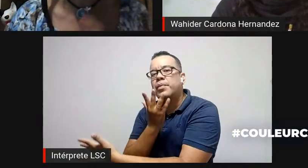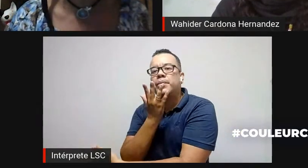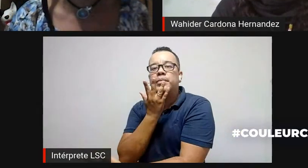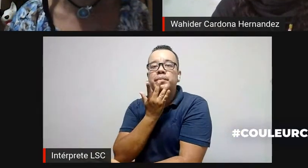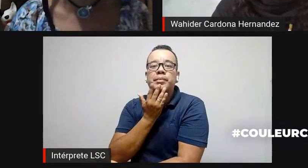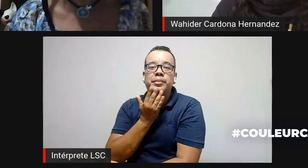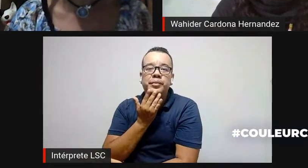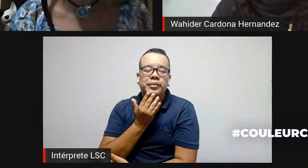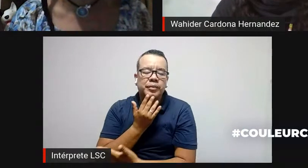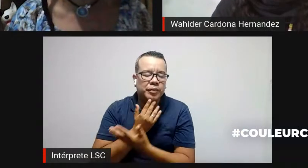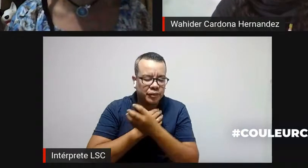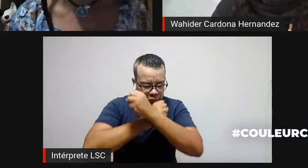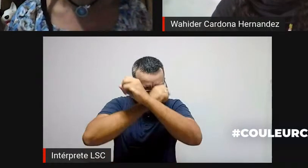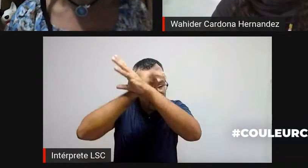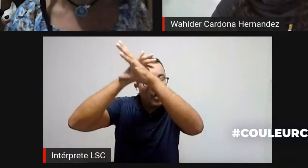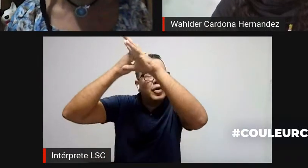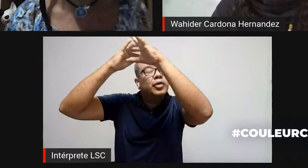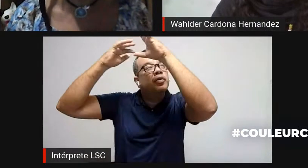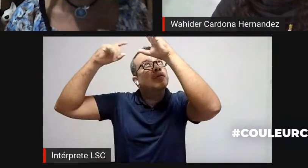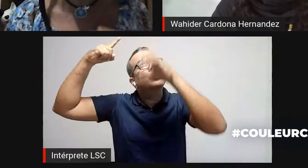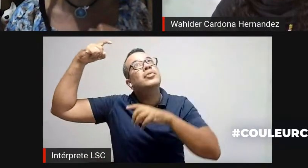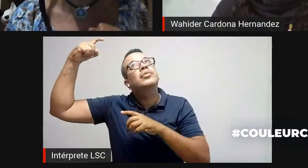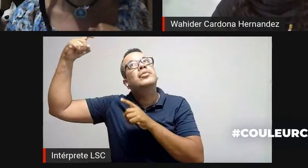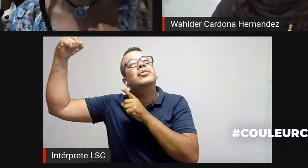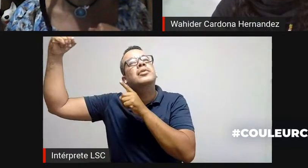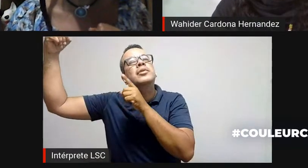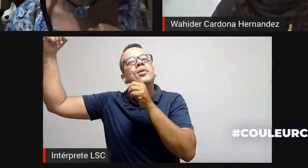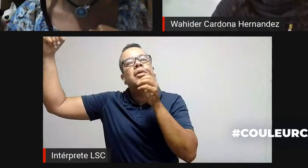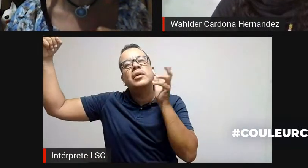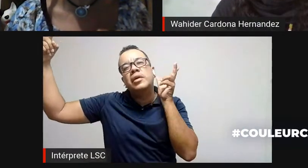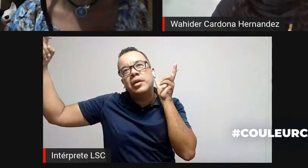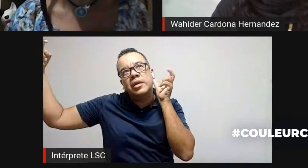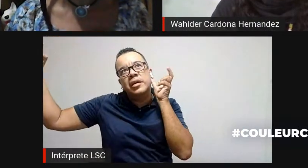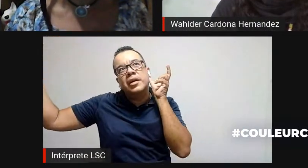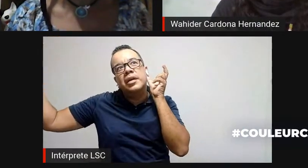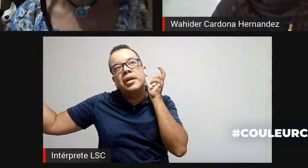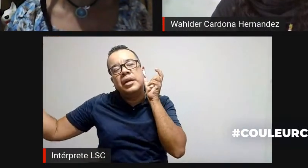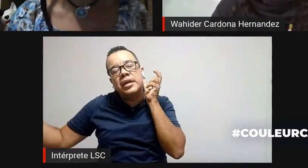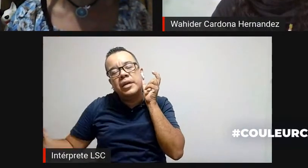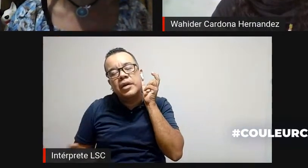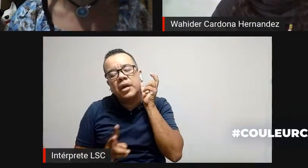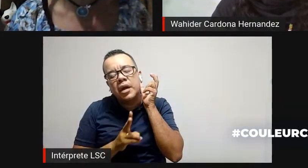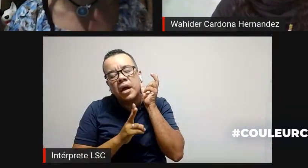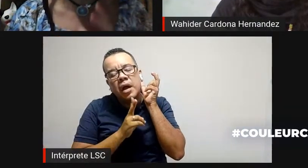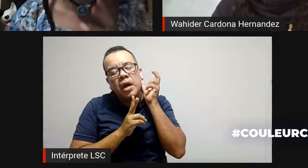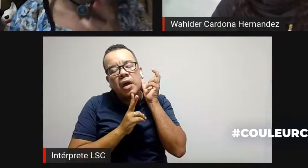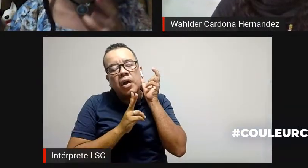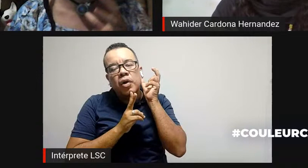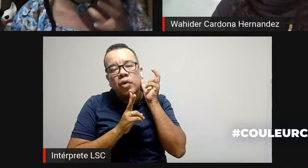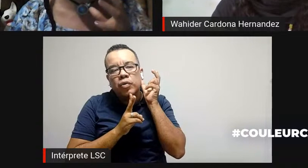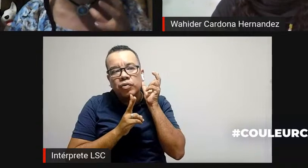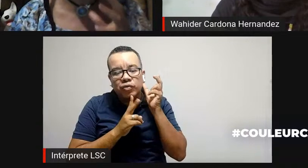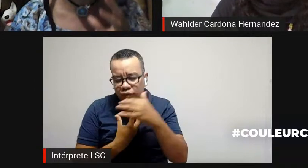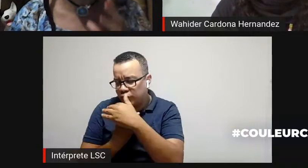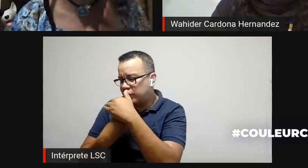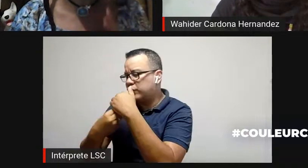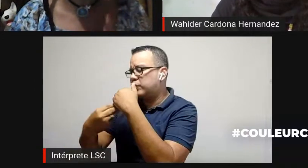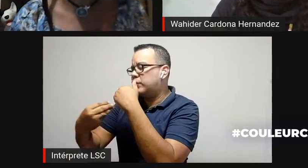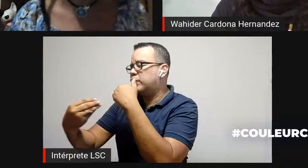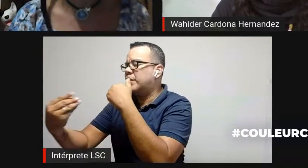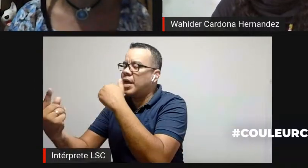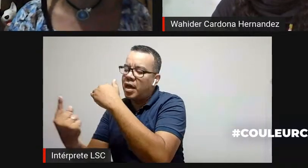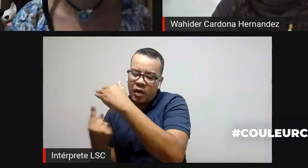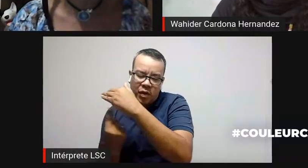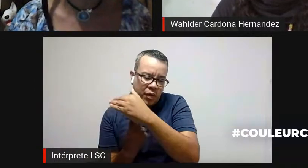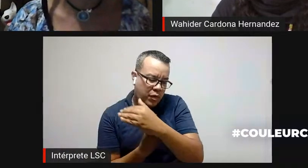y después de haber huido de todo, a tu corazón